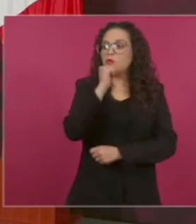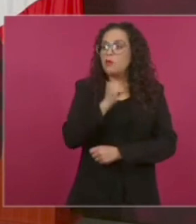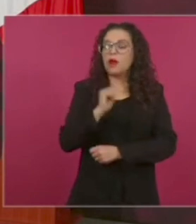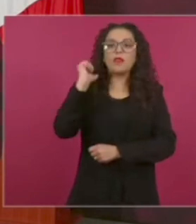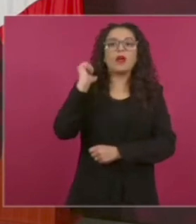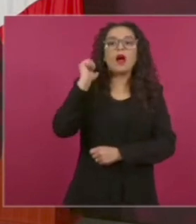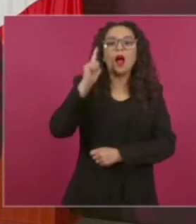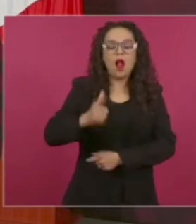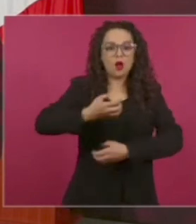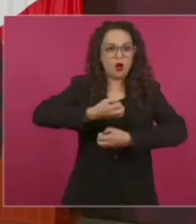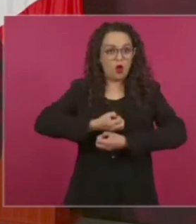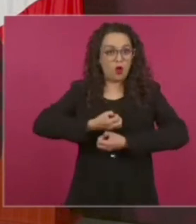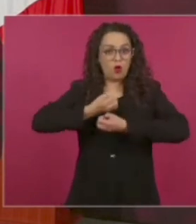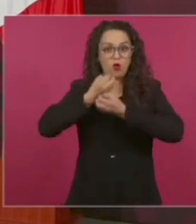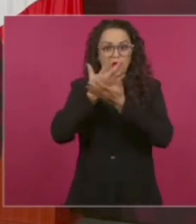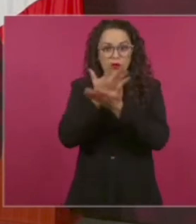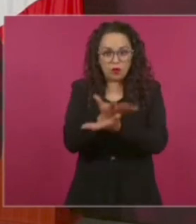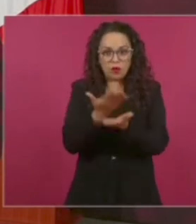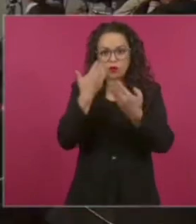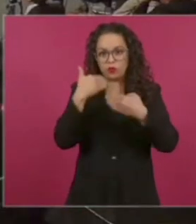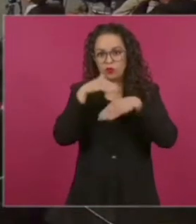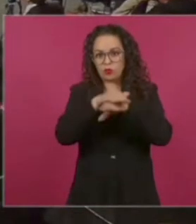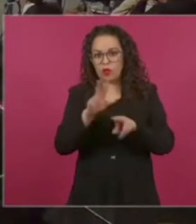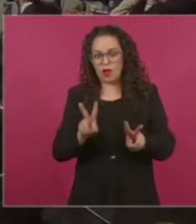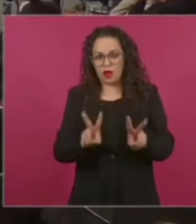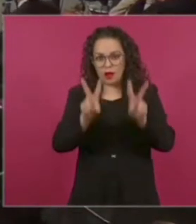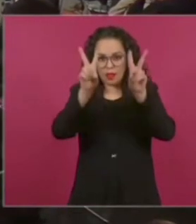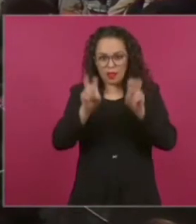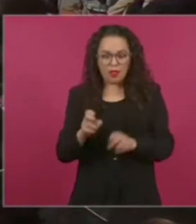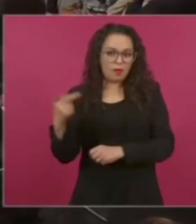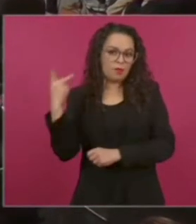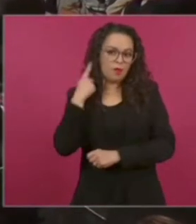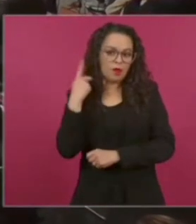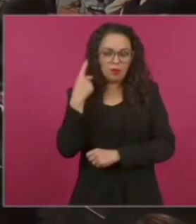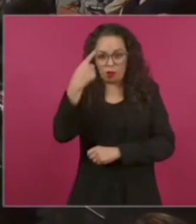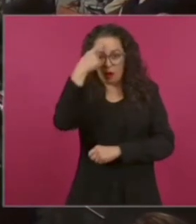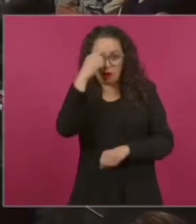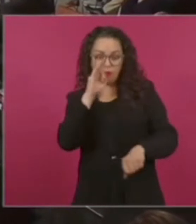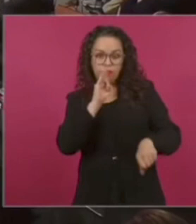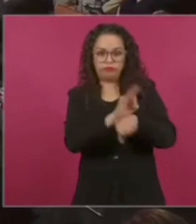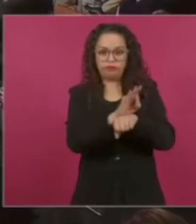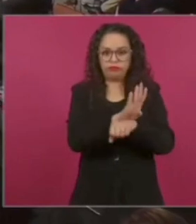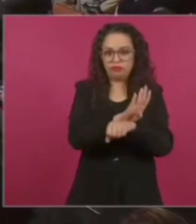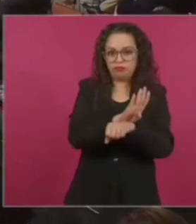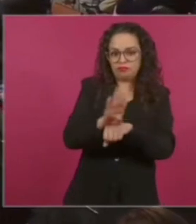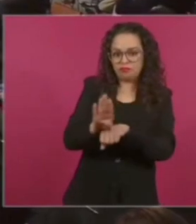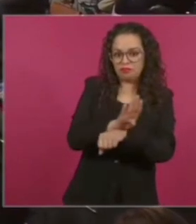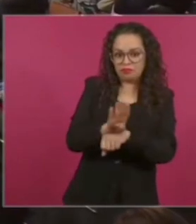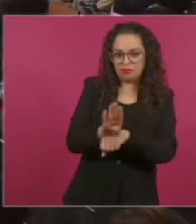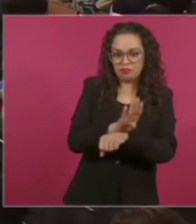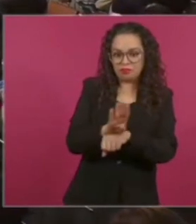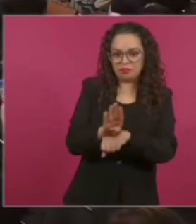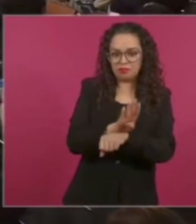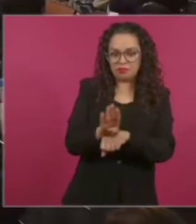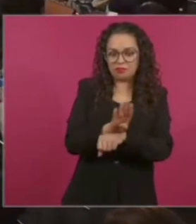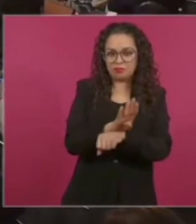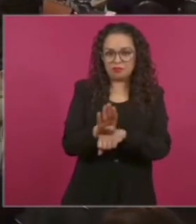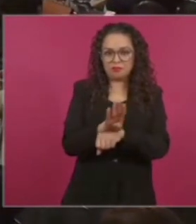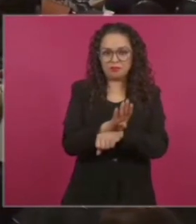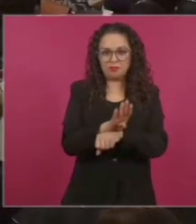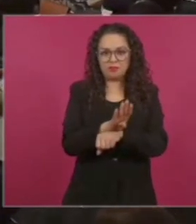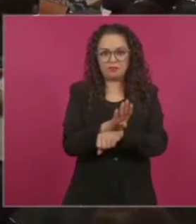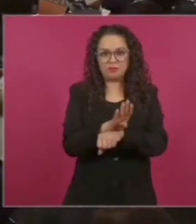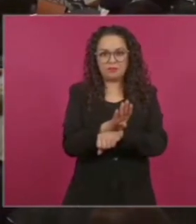expresiones en favor o en contra de las fuerzas políticas o personas identificadas